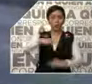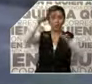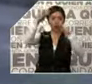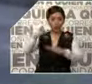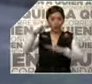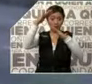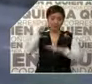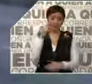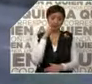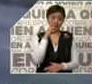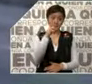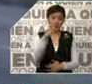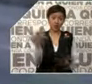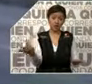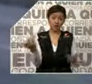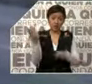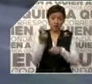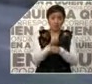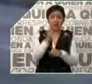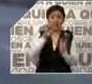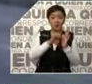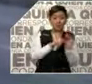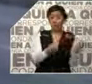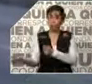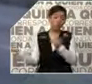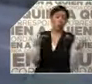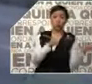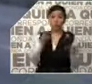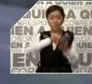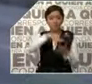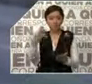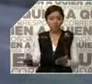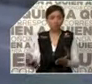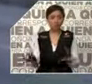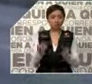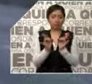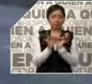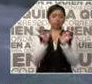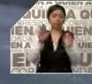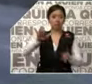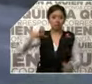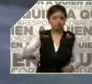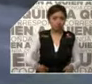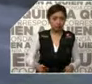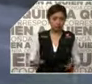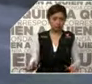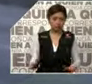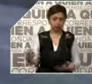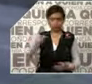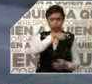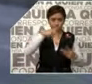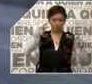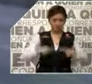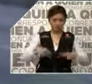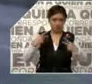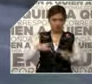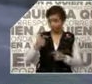pudiera suceder, ¿no? Algún volantazo, alguna otra situación que pueda dejar en riesgo al